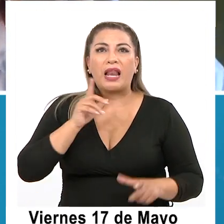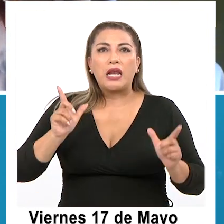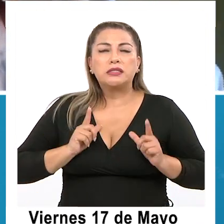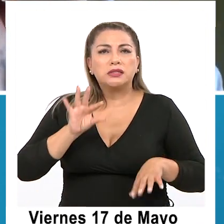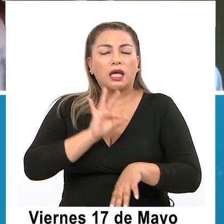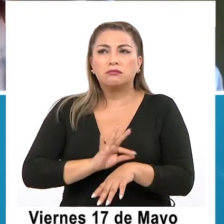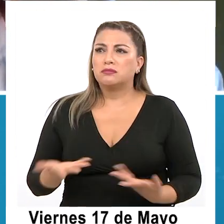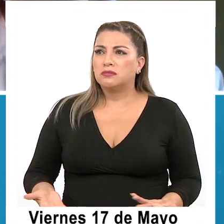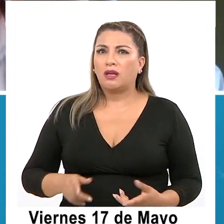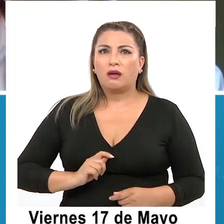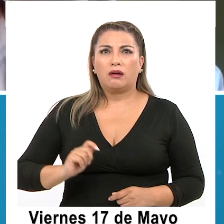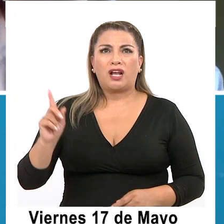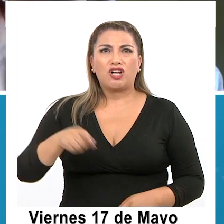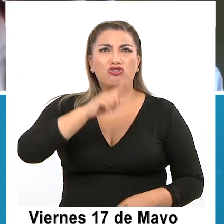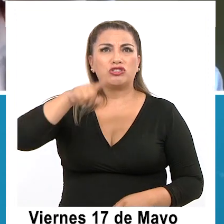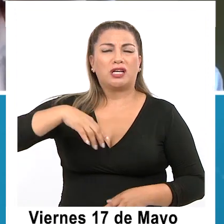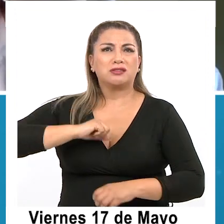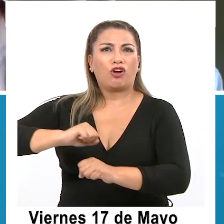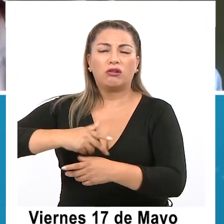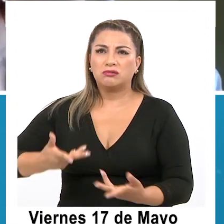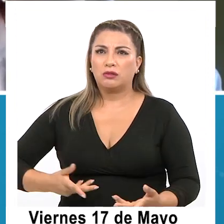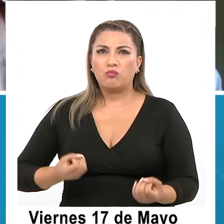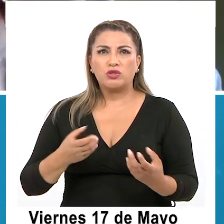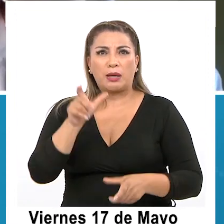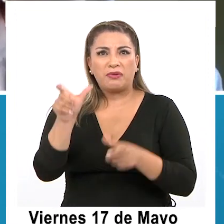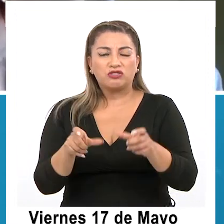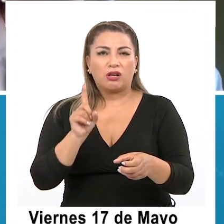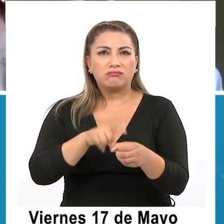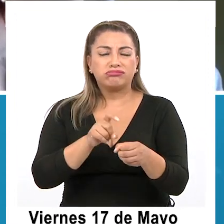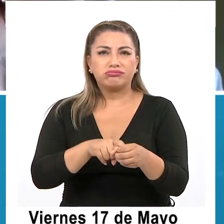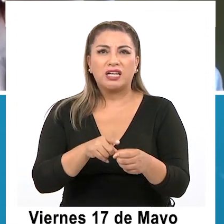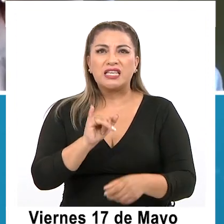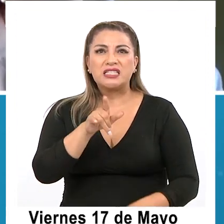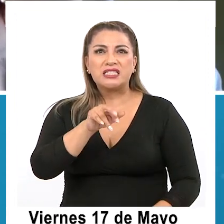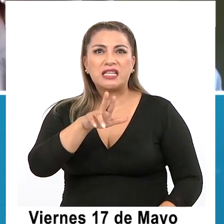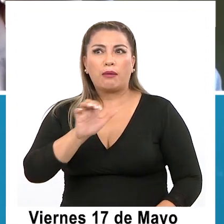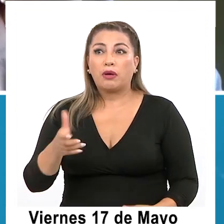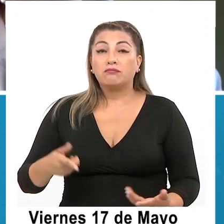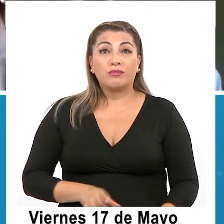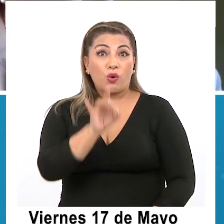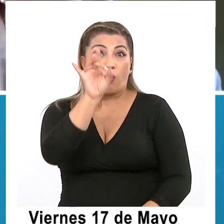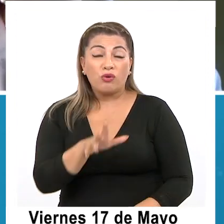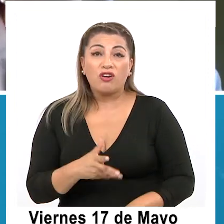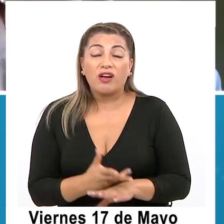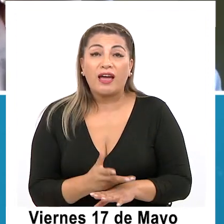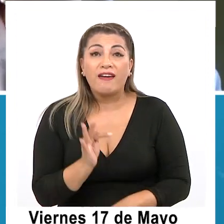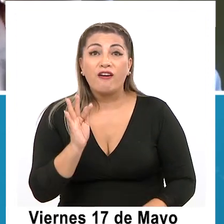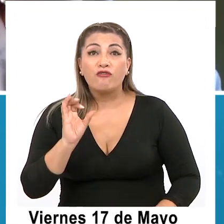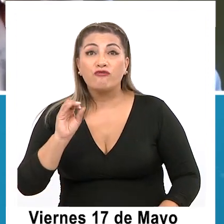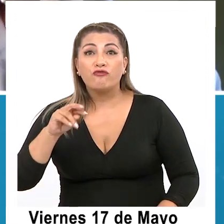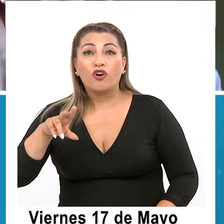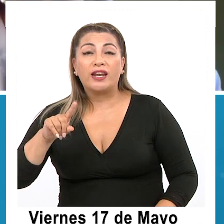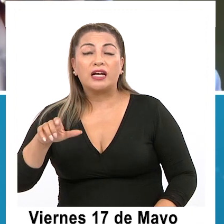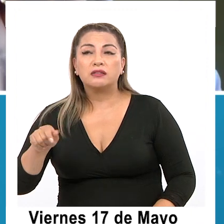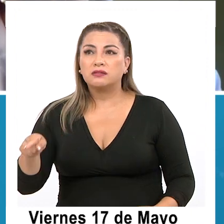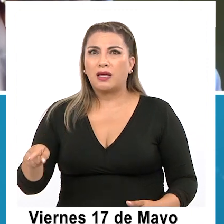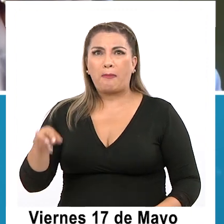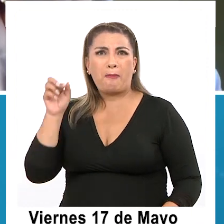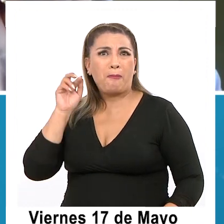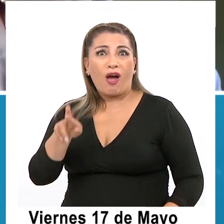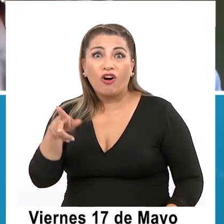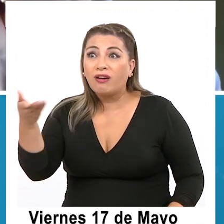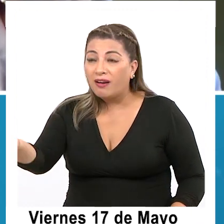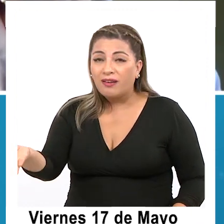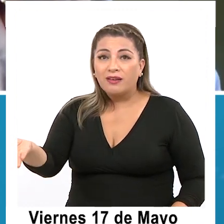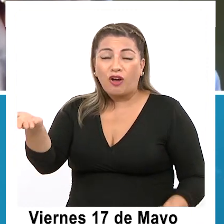uno dice, bueno, ¿por qué sigue habiendo tanta gente en ISAPRES? Bueno, porque lamentablemente la alternativa que es FONASA es incluso peor que